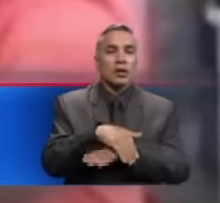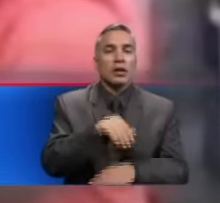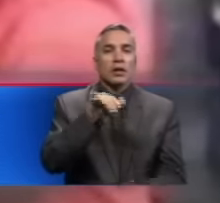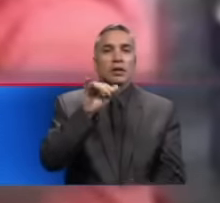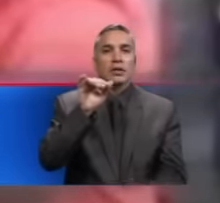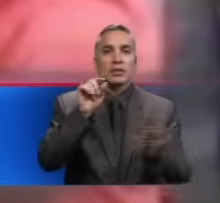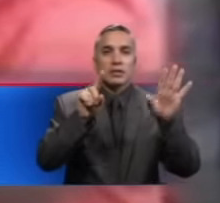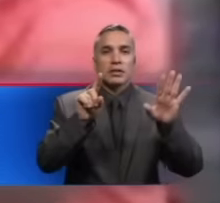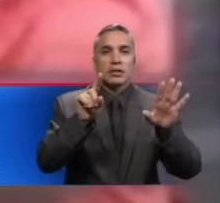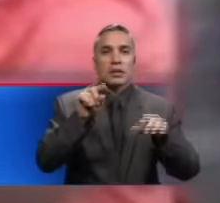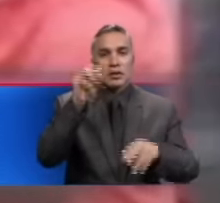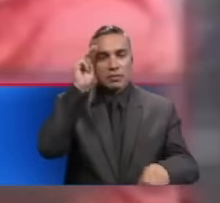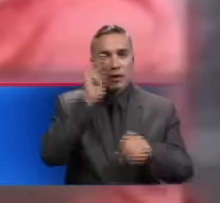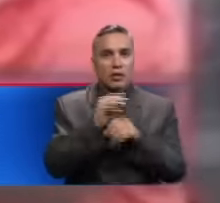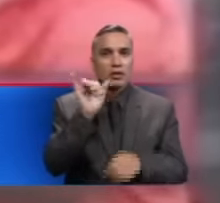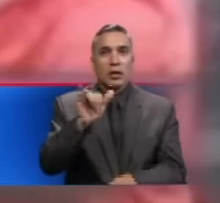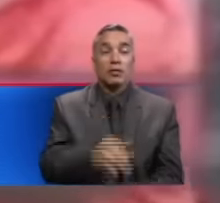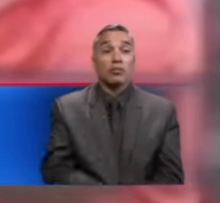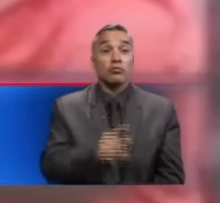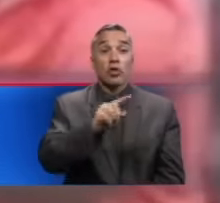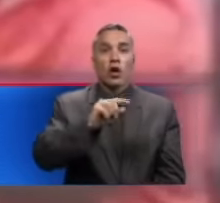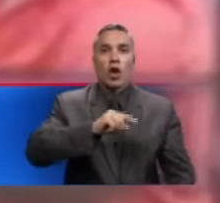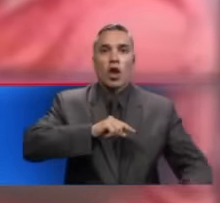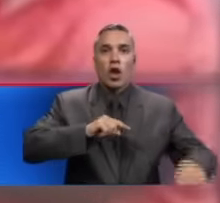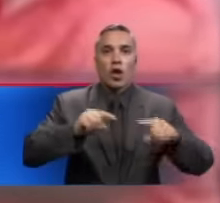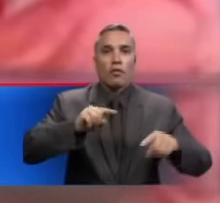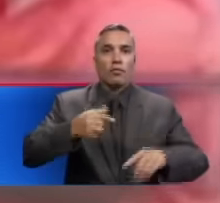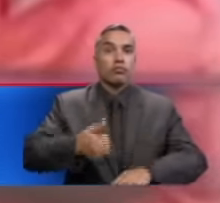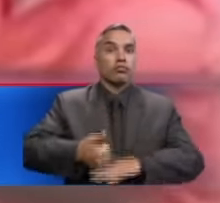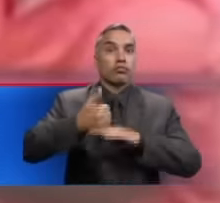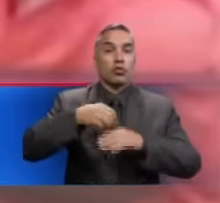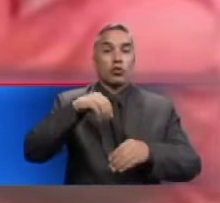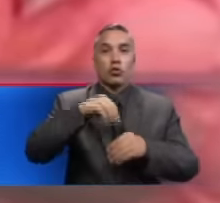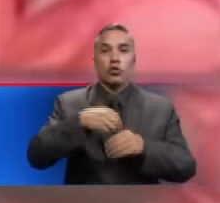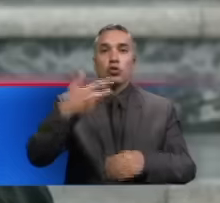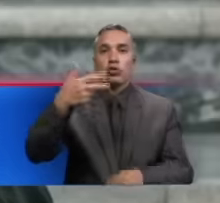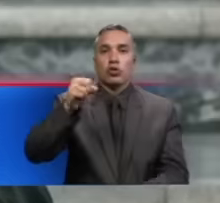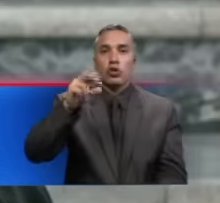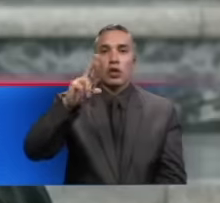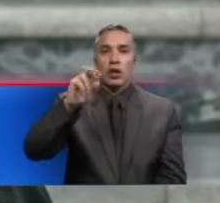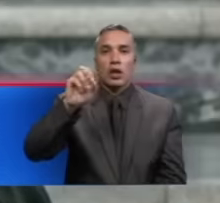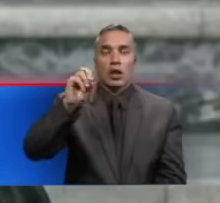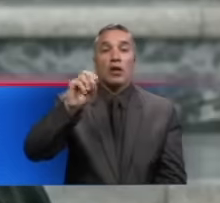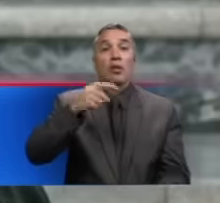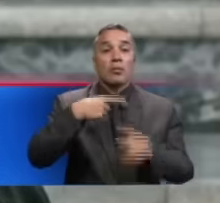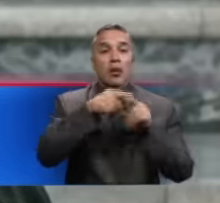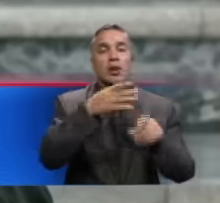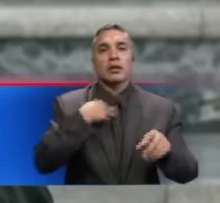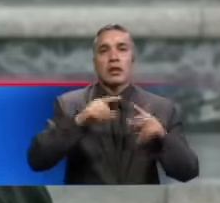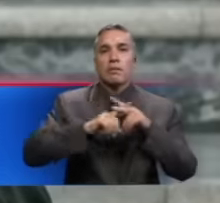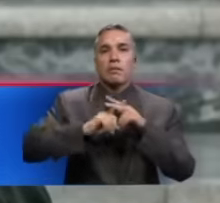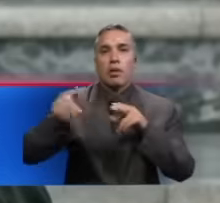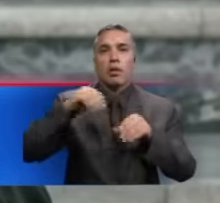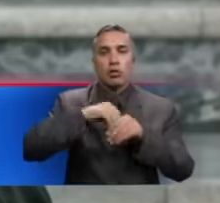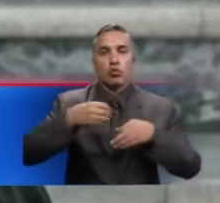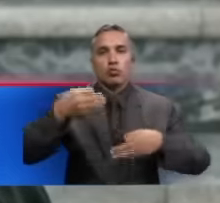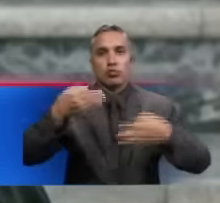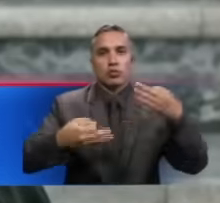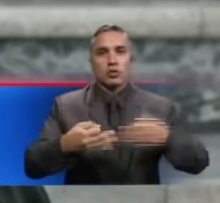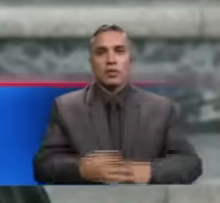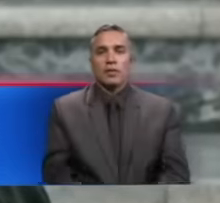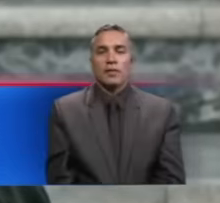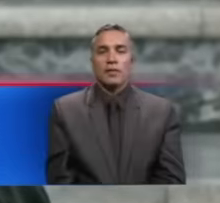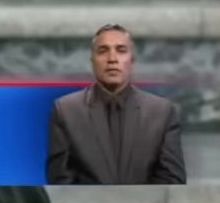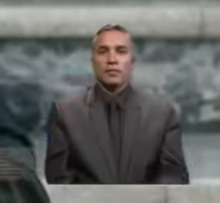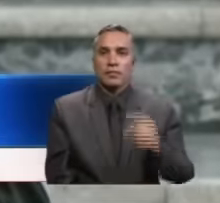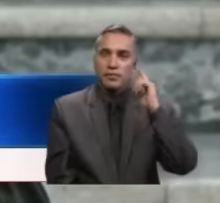El segundo al mando de los choneros era prófugo de la justicia, así lo recalcó el comandante general de la policía. Tras sufrir un atentado